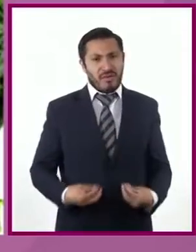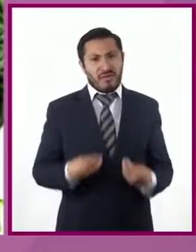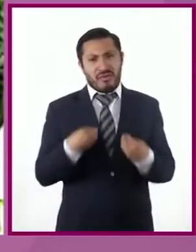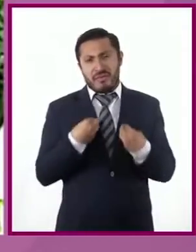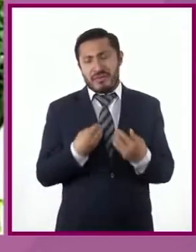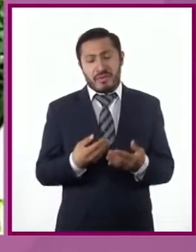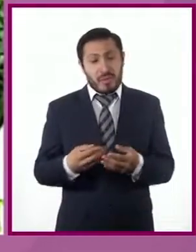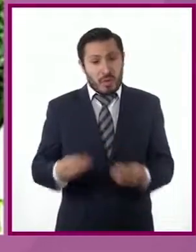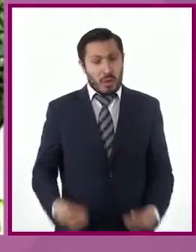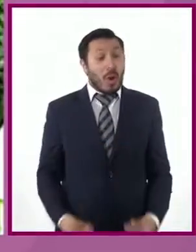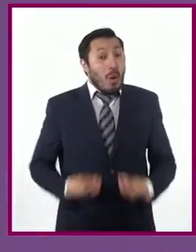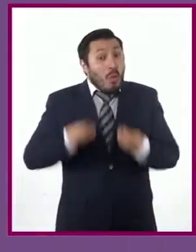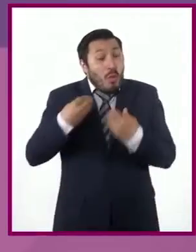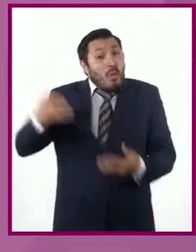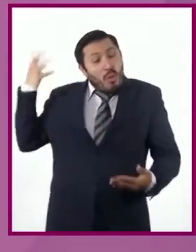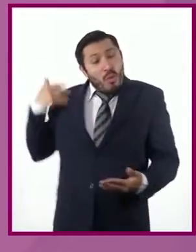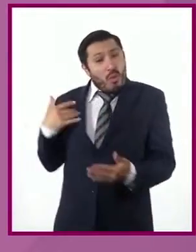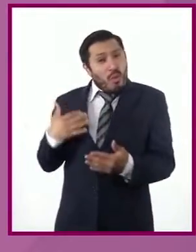en el pasado.